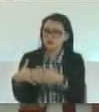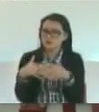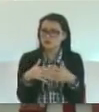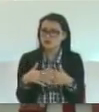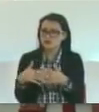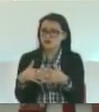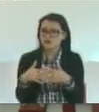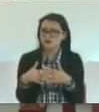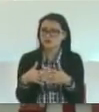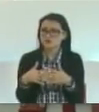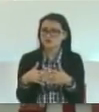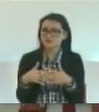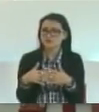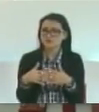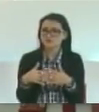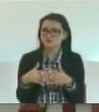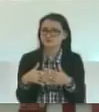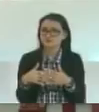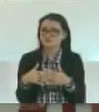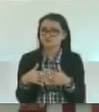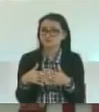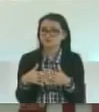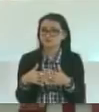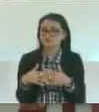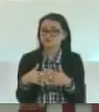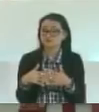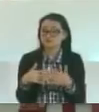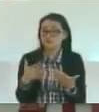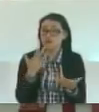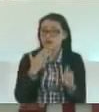positivos y podrían tomarse como ejemplo,